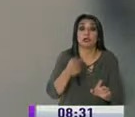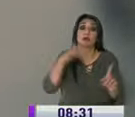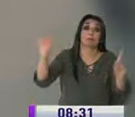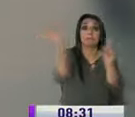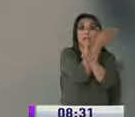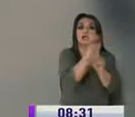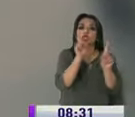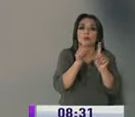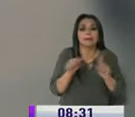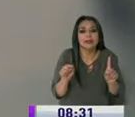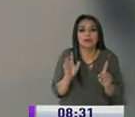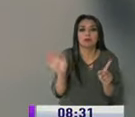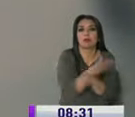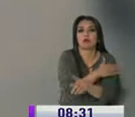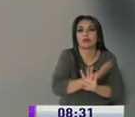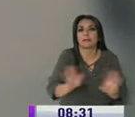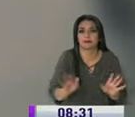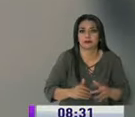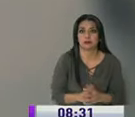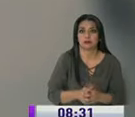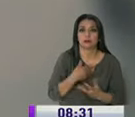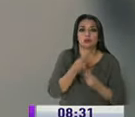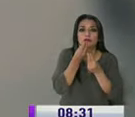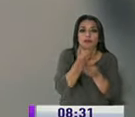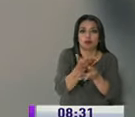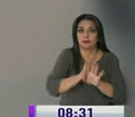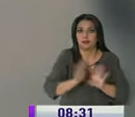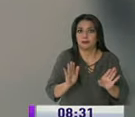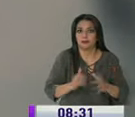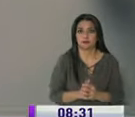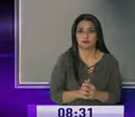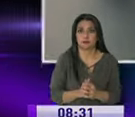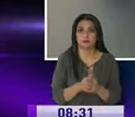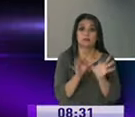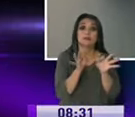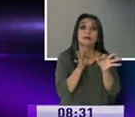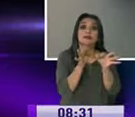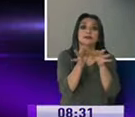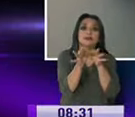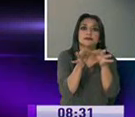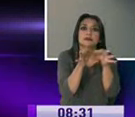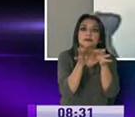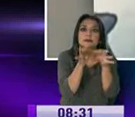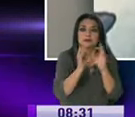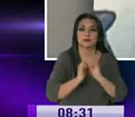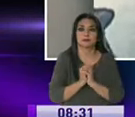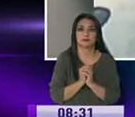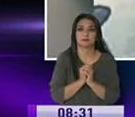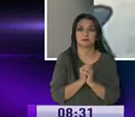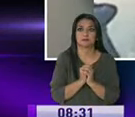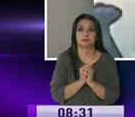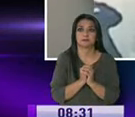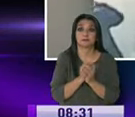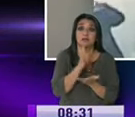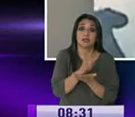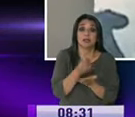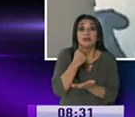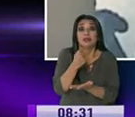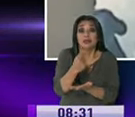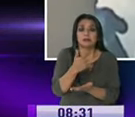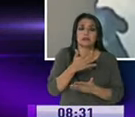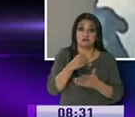responda. En menos de un día, después de haberlo publicado en este medio, el agua ya no se desperdicia en el sitio. Ya era hora que el